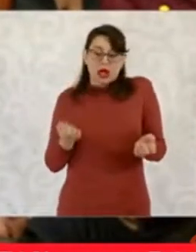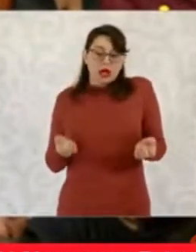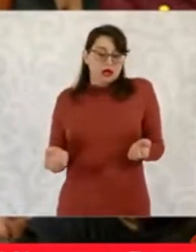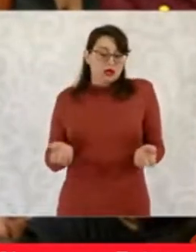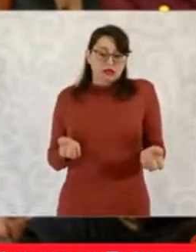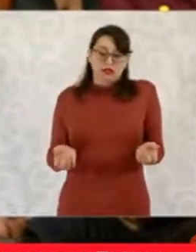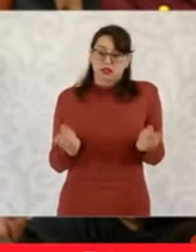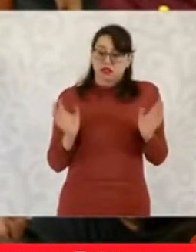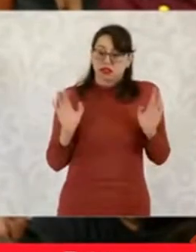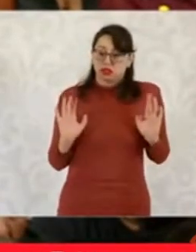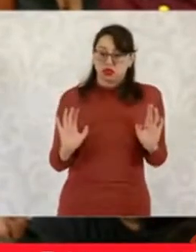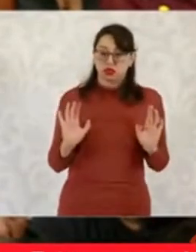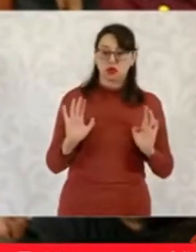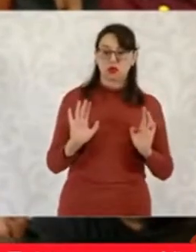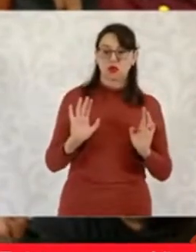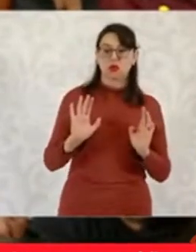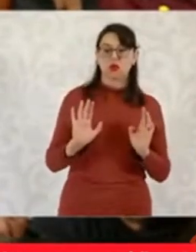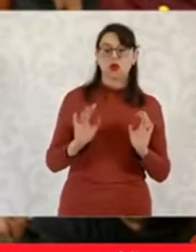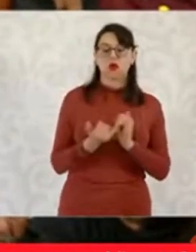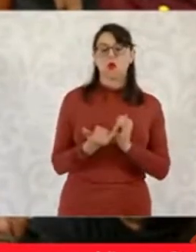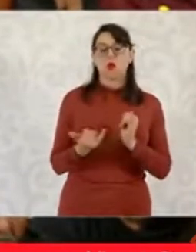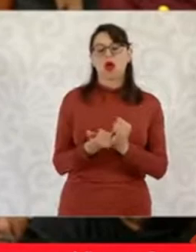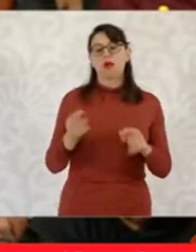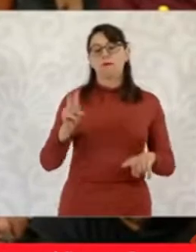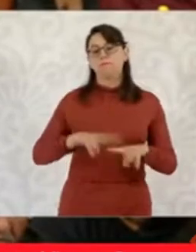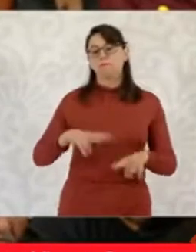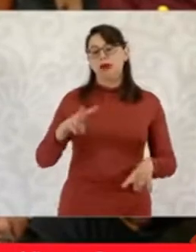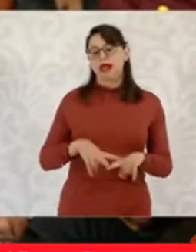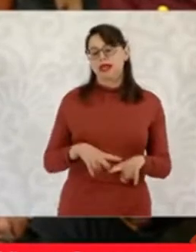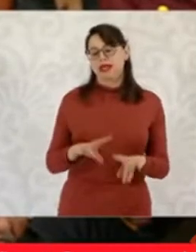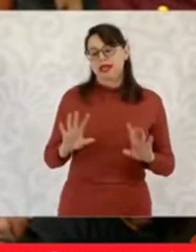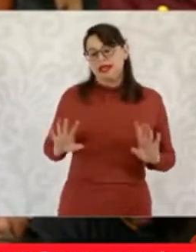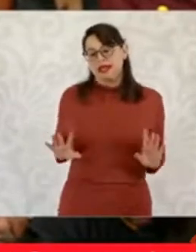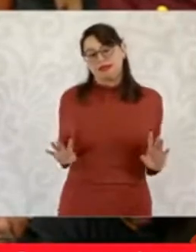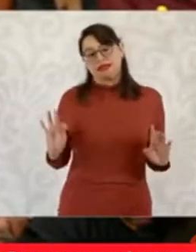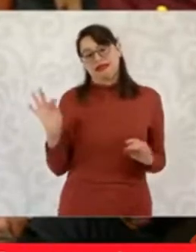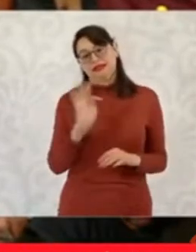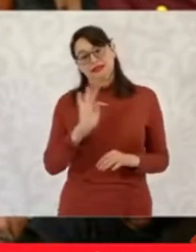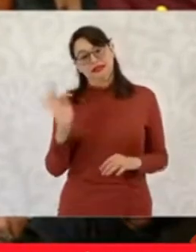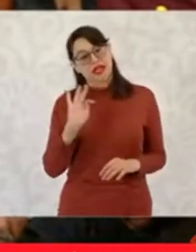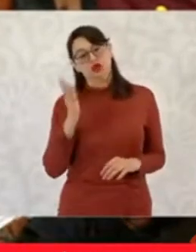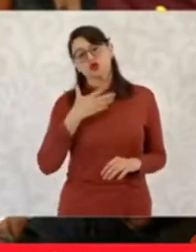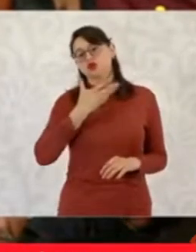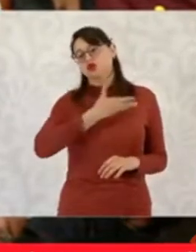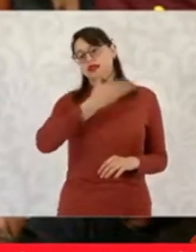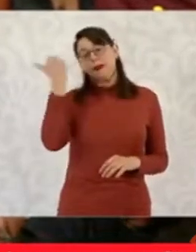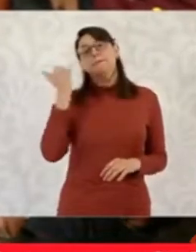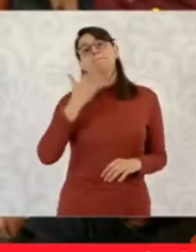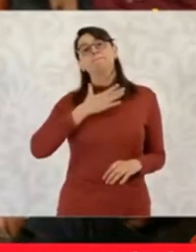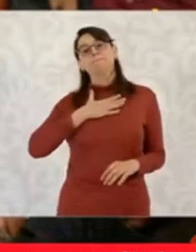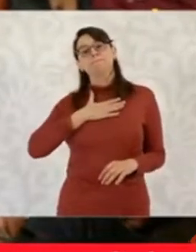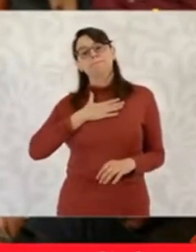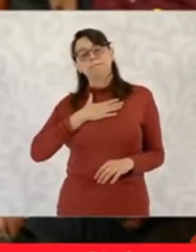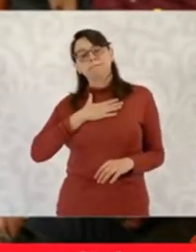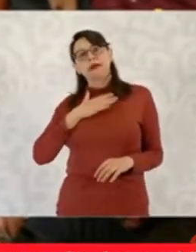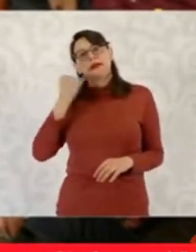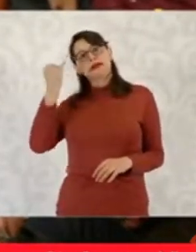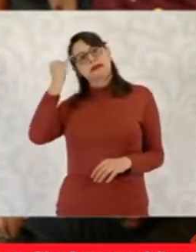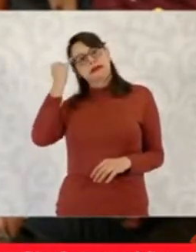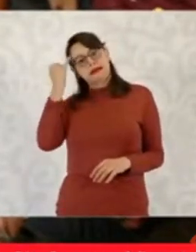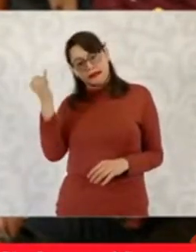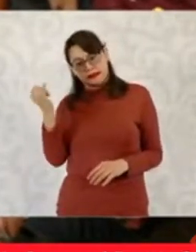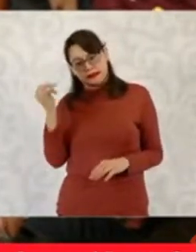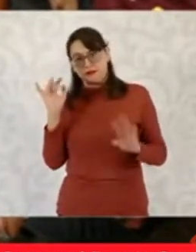tipo pasamanos, como hay en los parques. Pues esa es la estructura que yo alcancé a ver. Probablemente sea eso. Eso es del lado